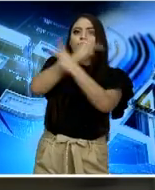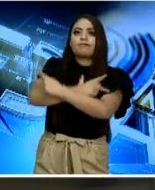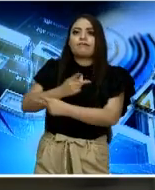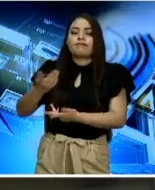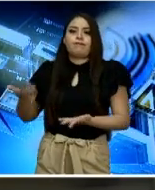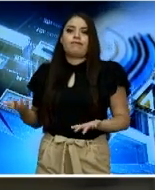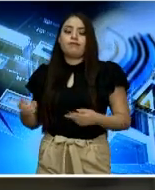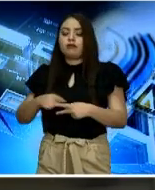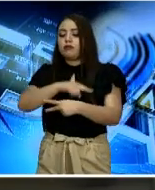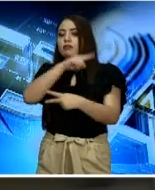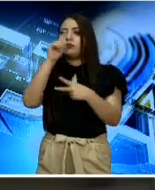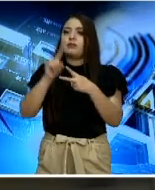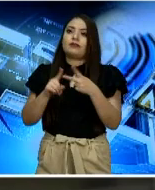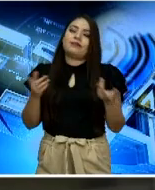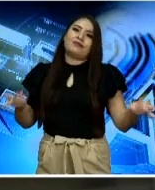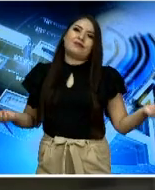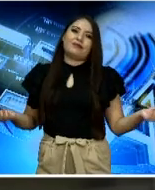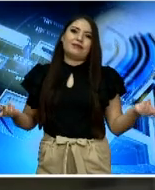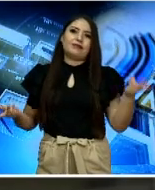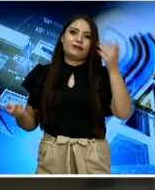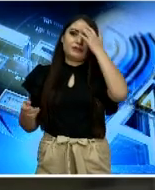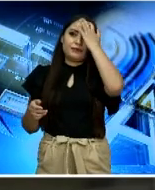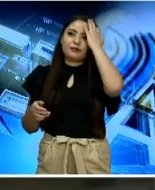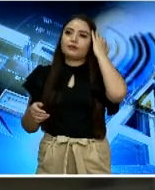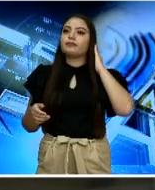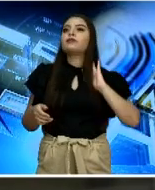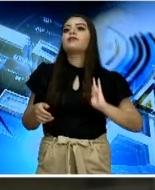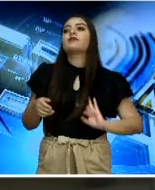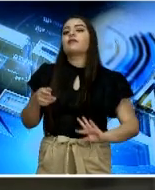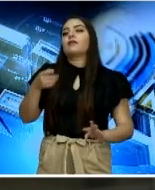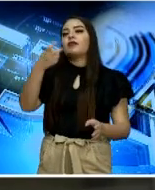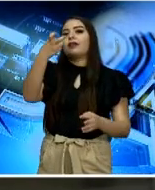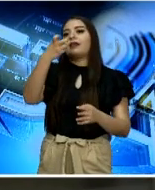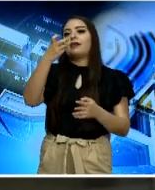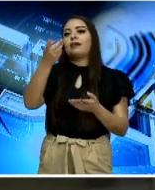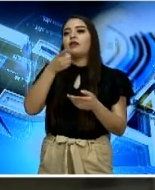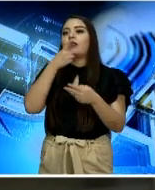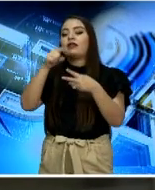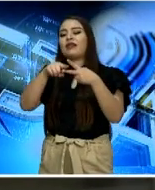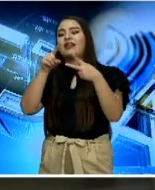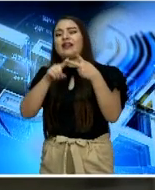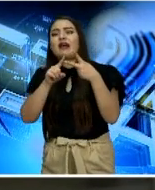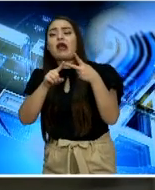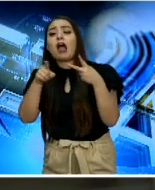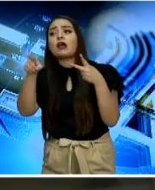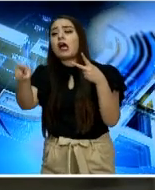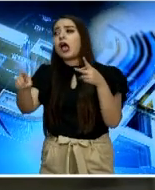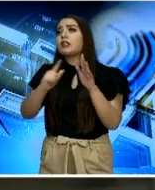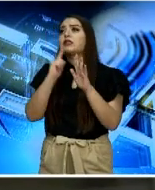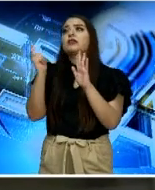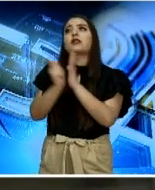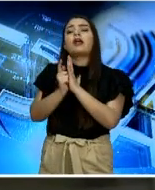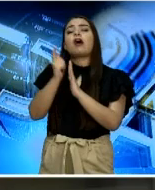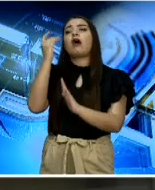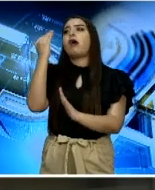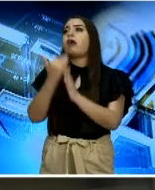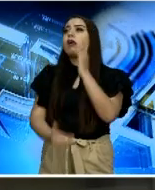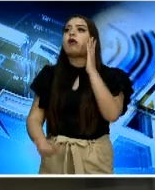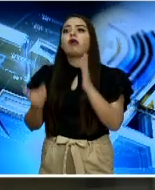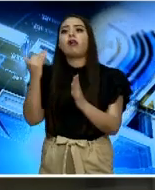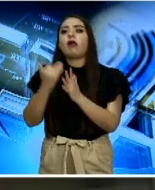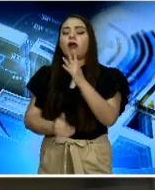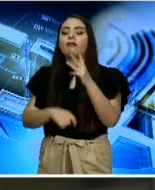es constitutivo de al menos 3 delitos. ¿Pero qué es esto? Que la madre de familia ha aceptado públicamente que